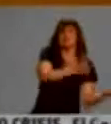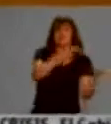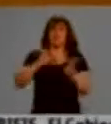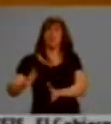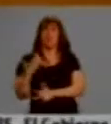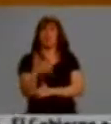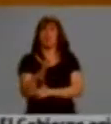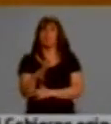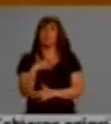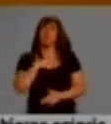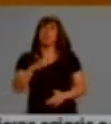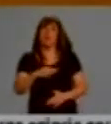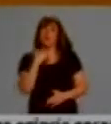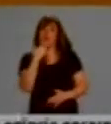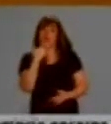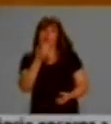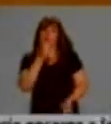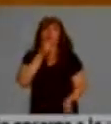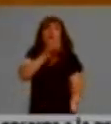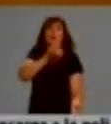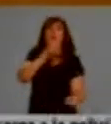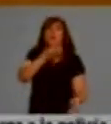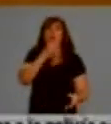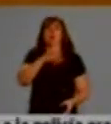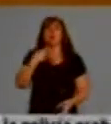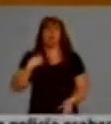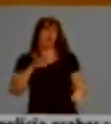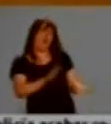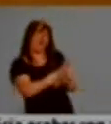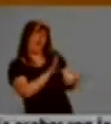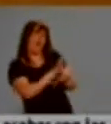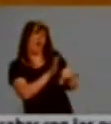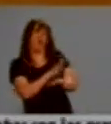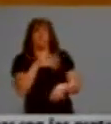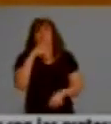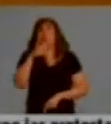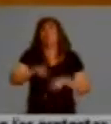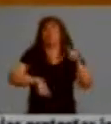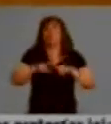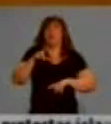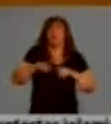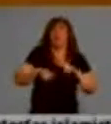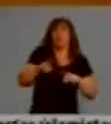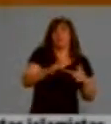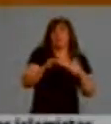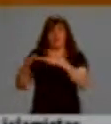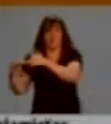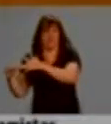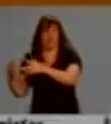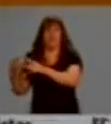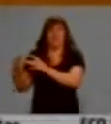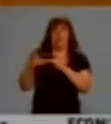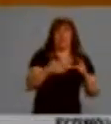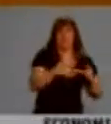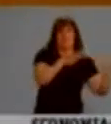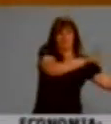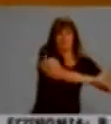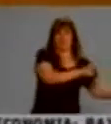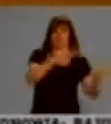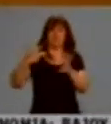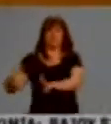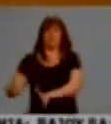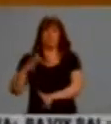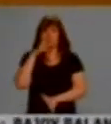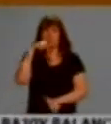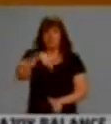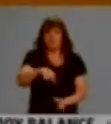sonrisas por un comentario más o menos acertado de alguno de los líderes de ambas partes de la bancada. Porque este